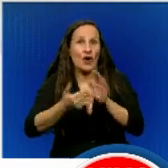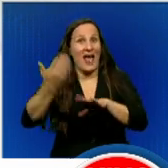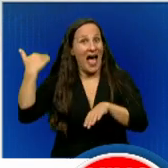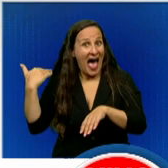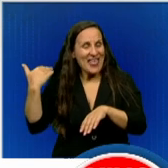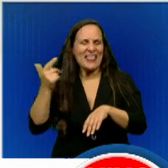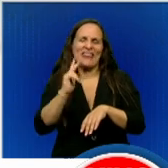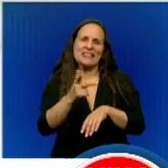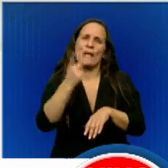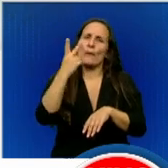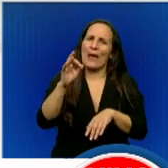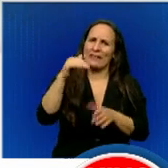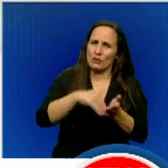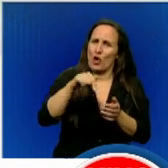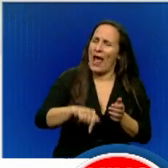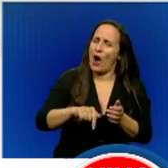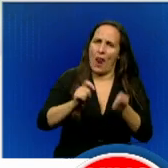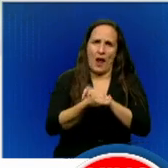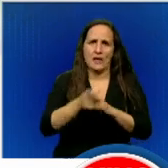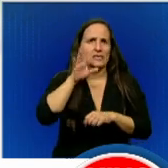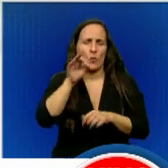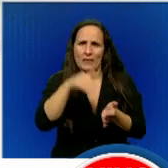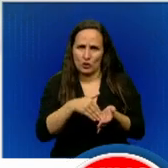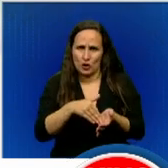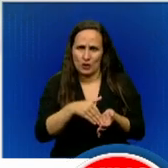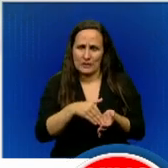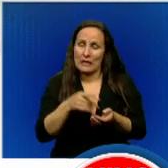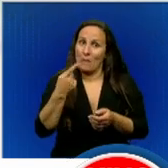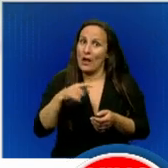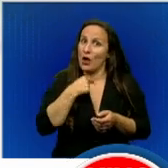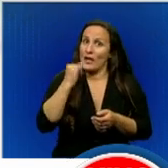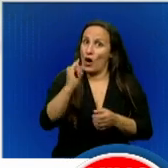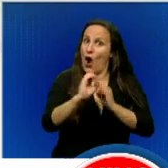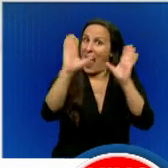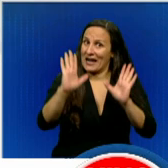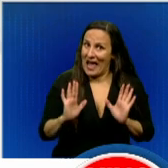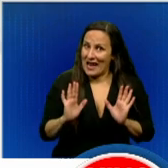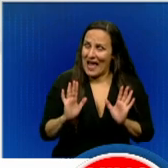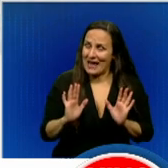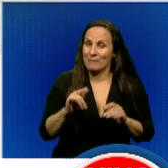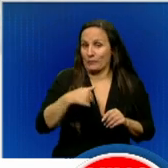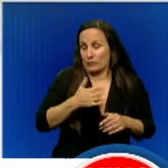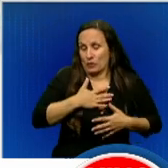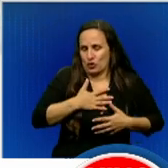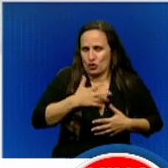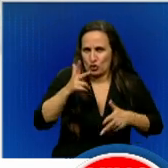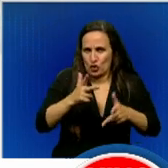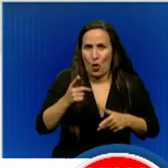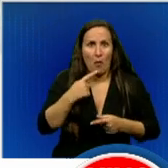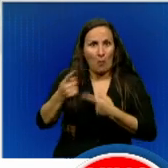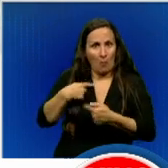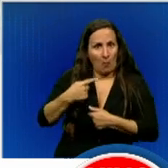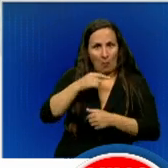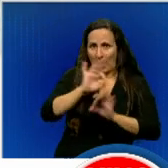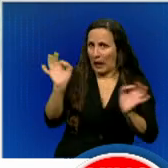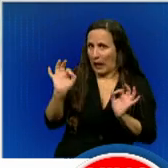millones de pesos quiero aclarar dicho sea de paso que en nosotros al menos que les habla no fue consultado